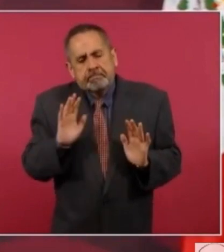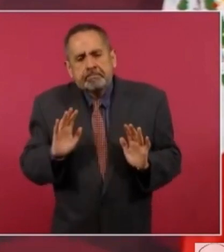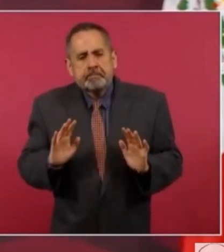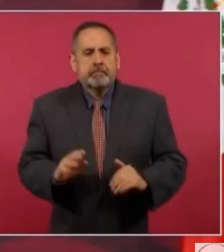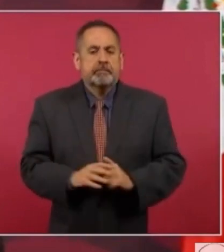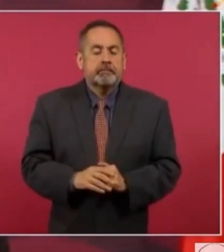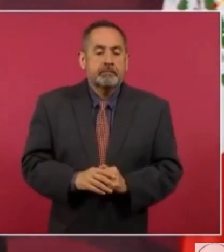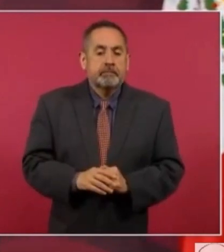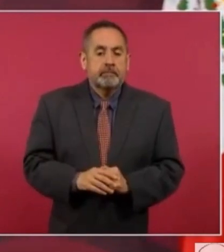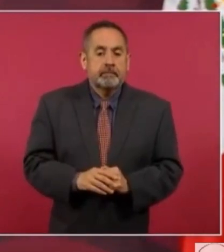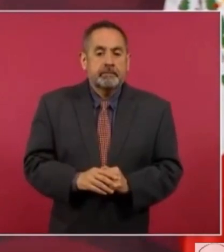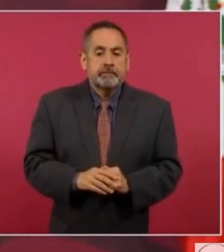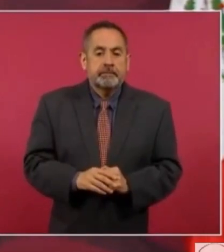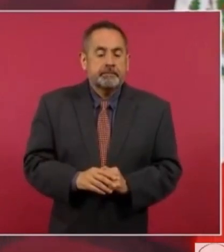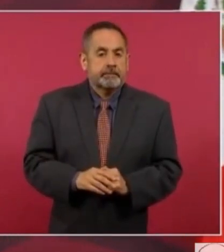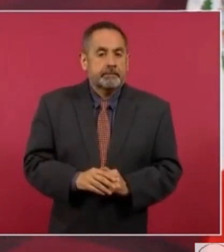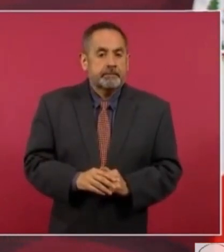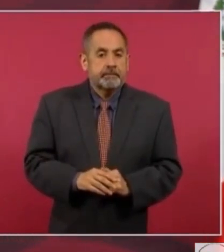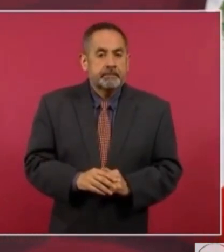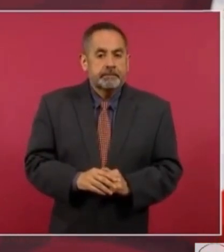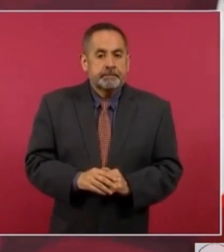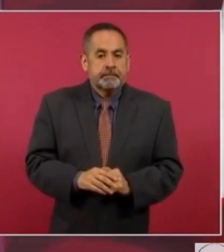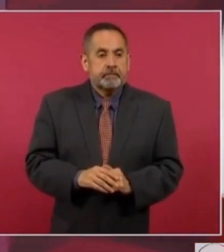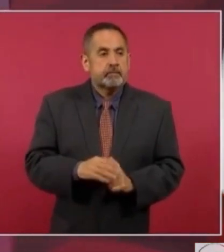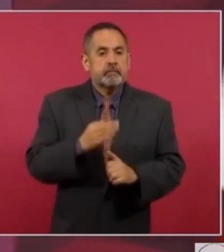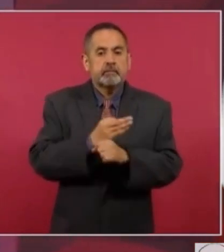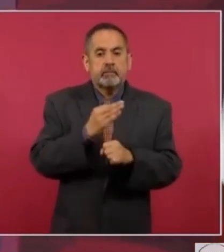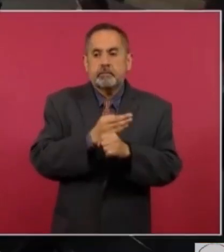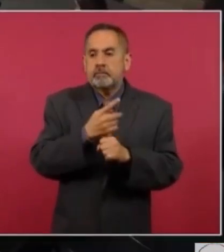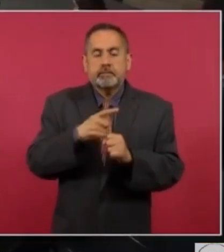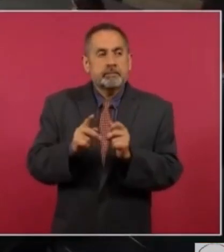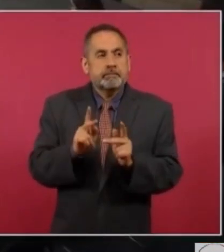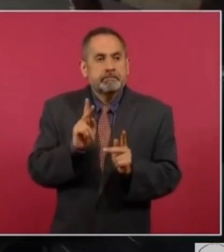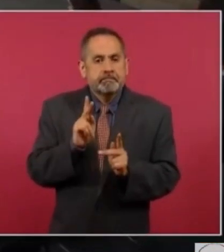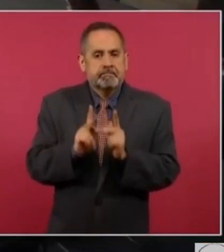Hay ahora una pausa